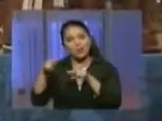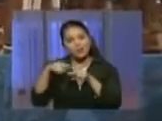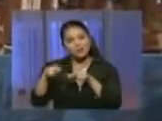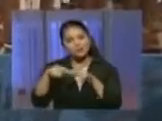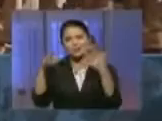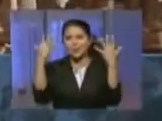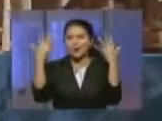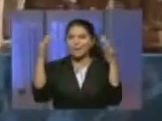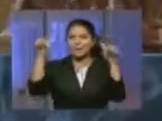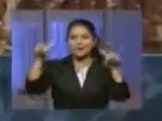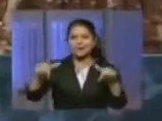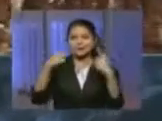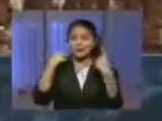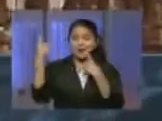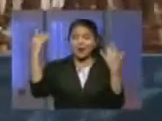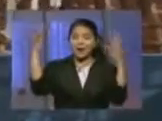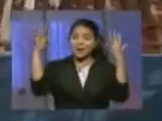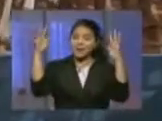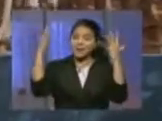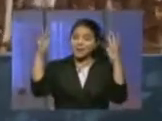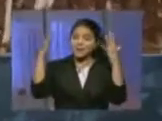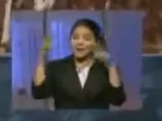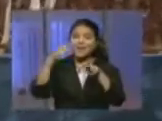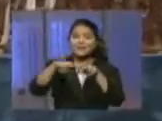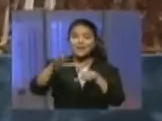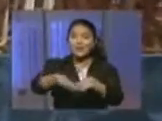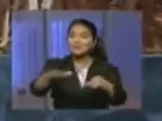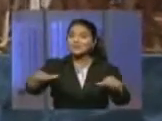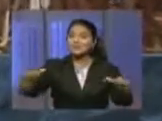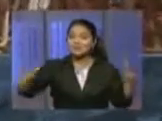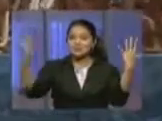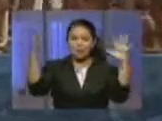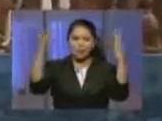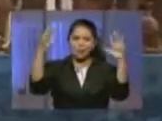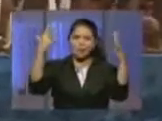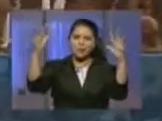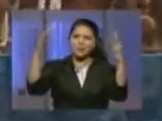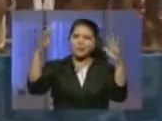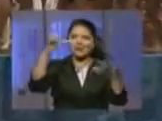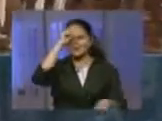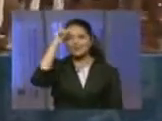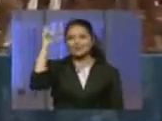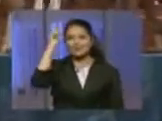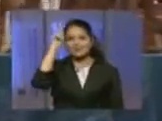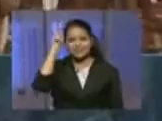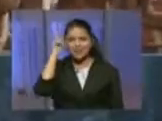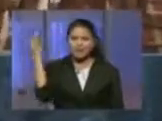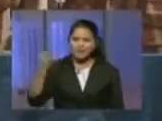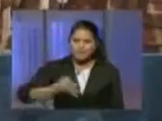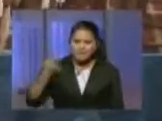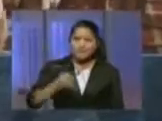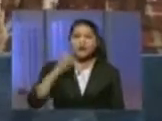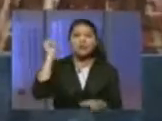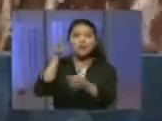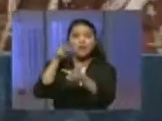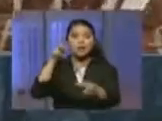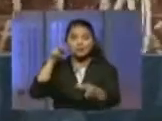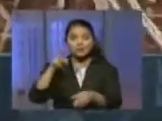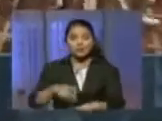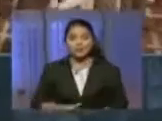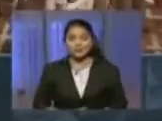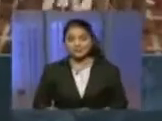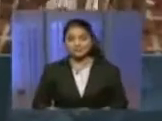aplauso desde aquí a esos niños a esas niñas indígenas originarios de La Amazona